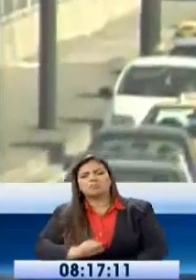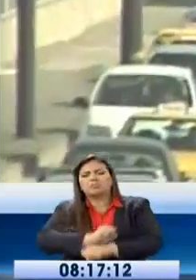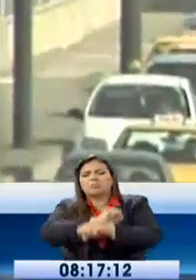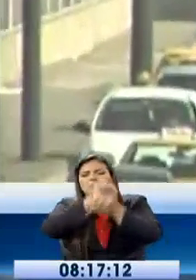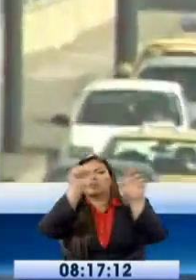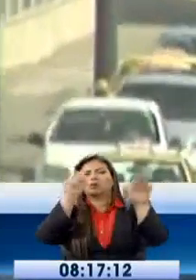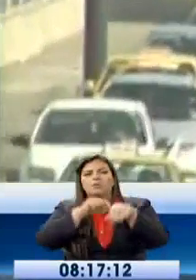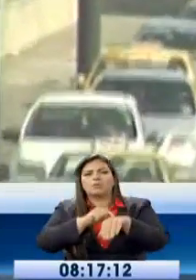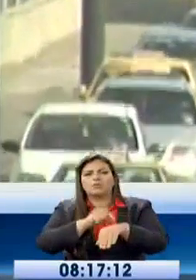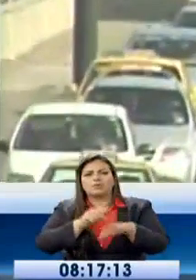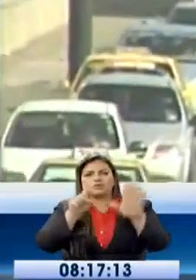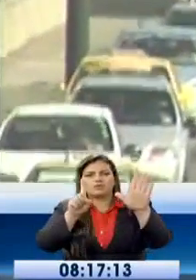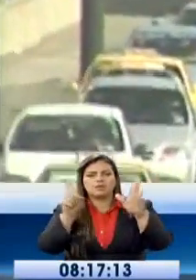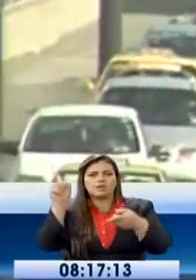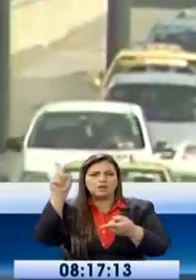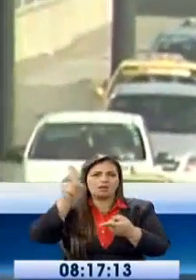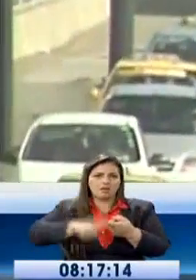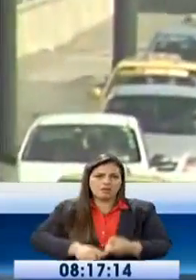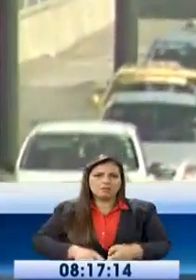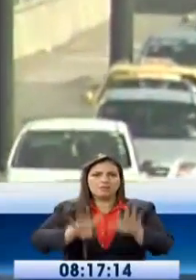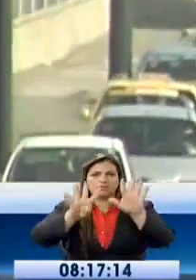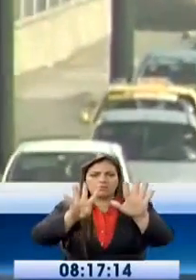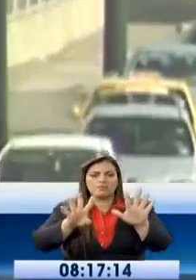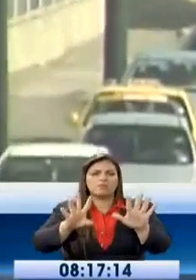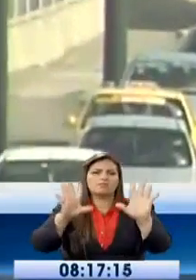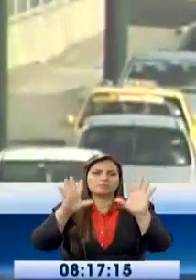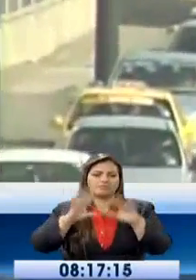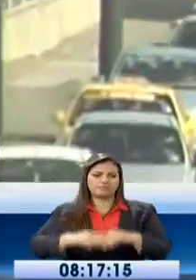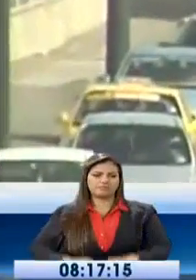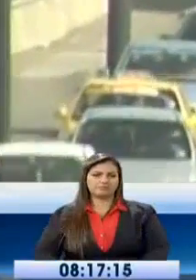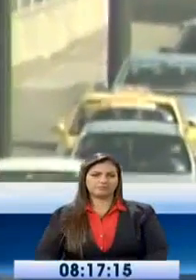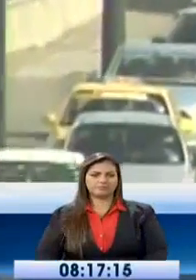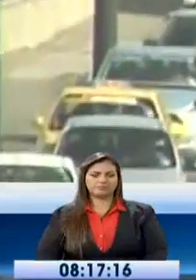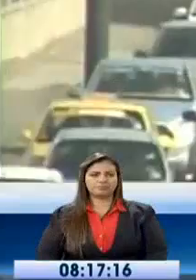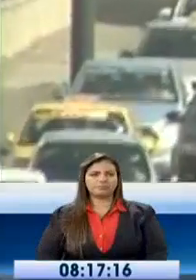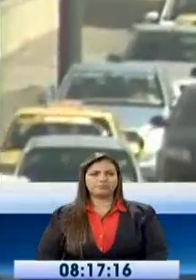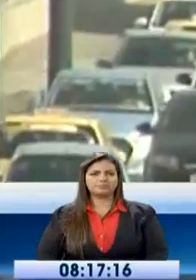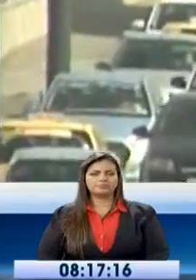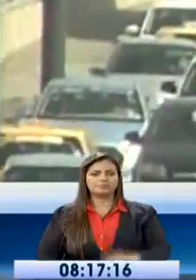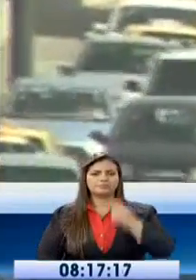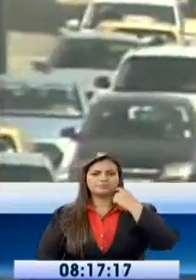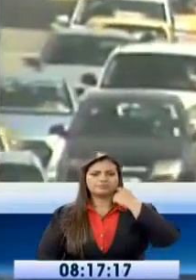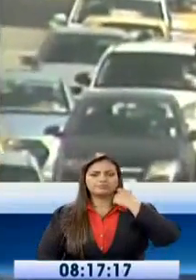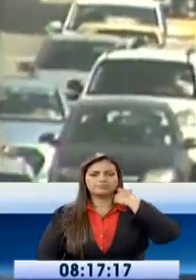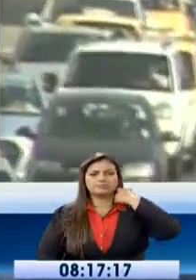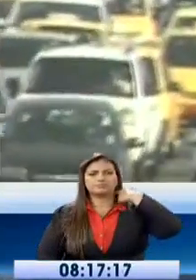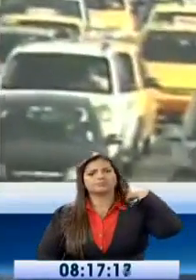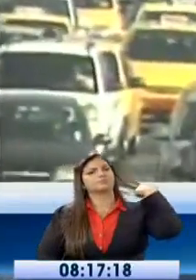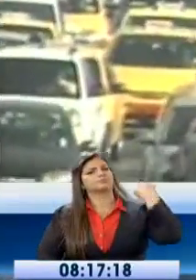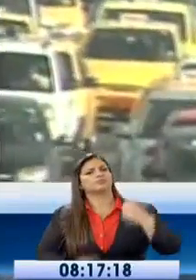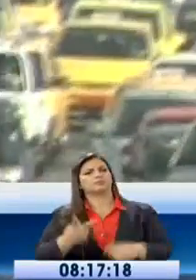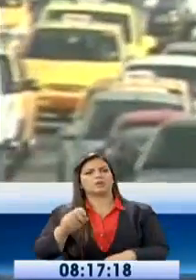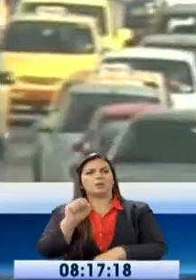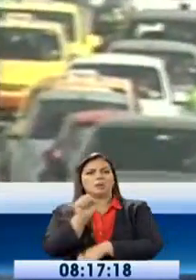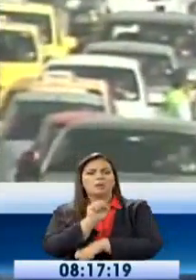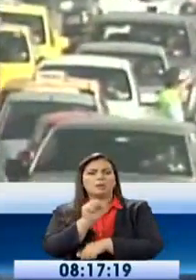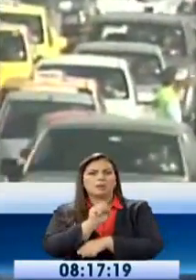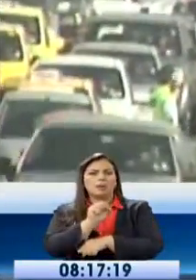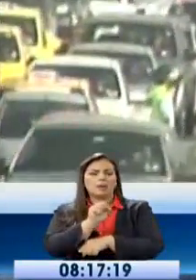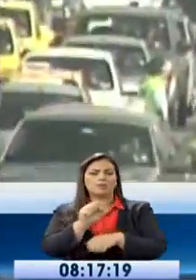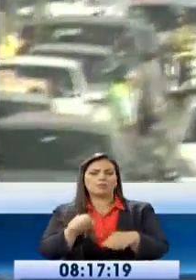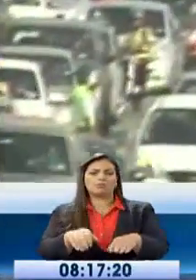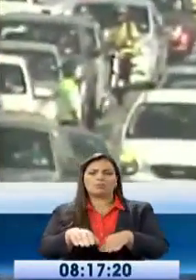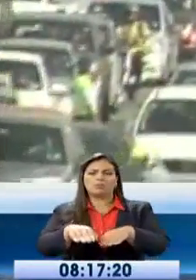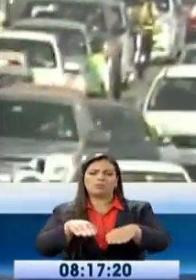las 8 y media o 9 de la mañana se registra aquí este tráfico vehicular.